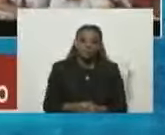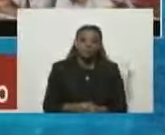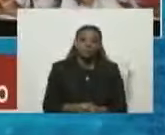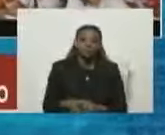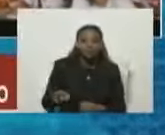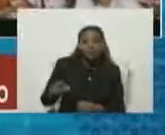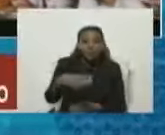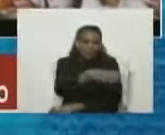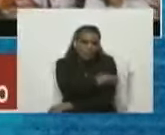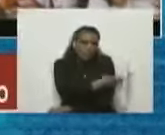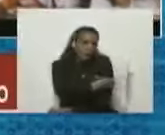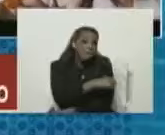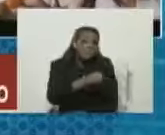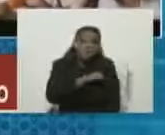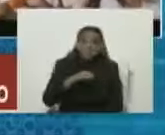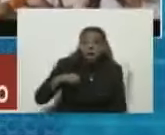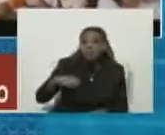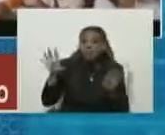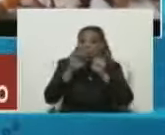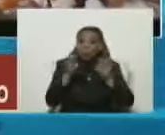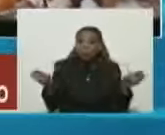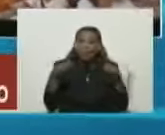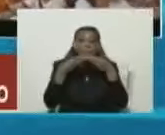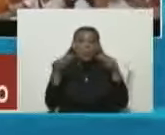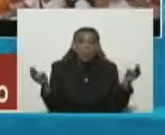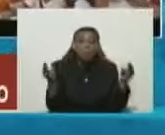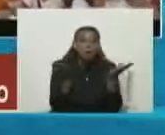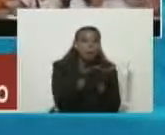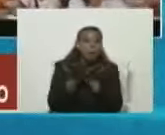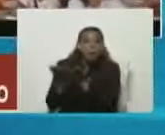Ellos quieren privatizar la educación pública.